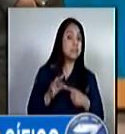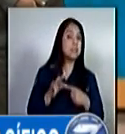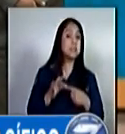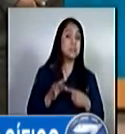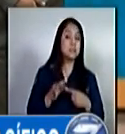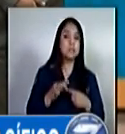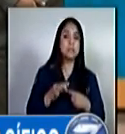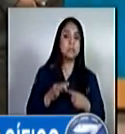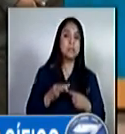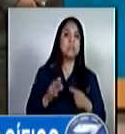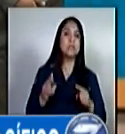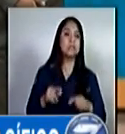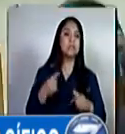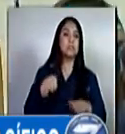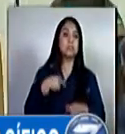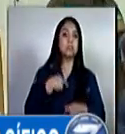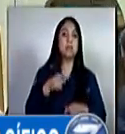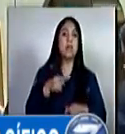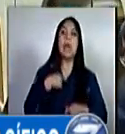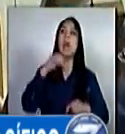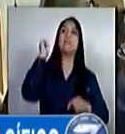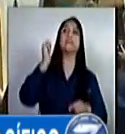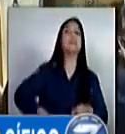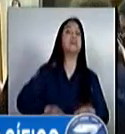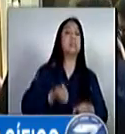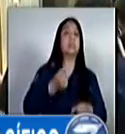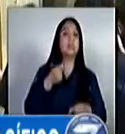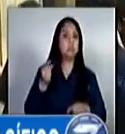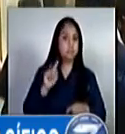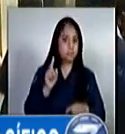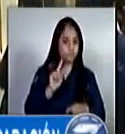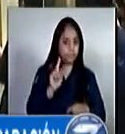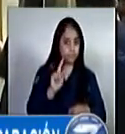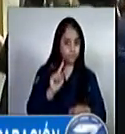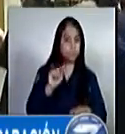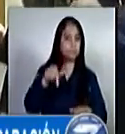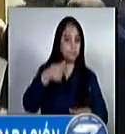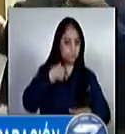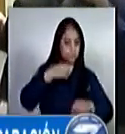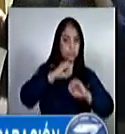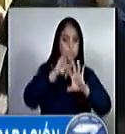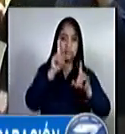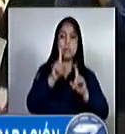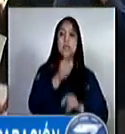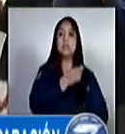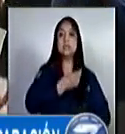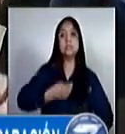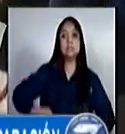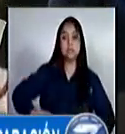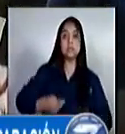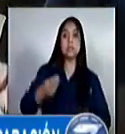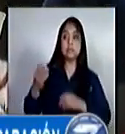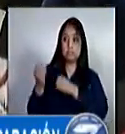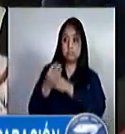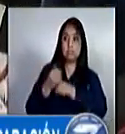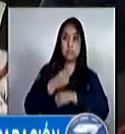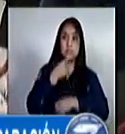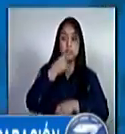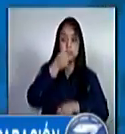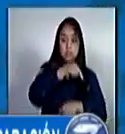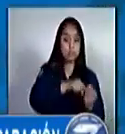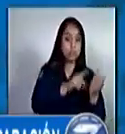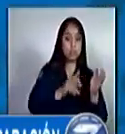no vamos a ser irresponsables, y eso lo quiero dejar muy claro. El señor presidente de la República, el doctor Alejandro